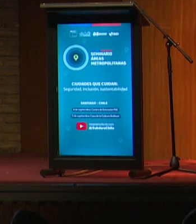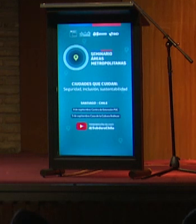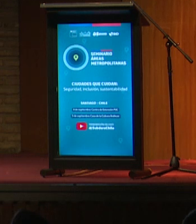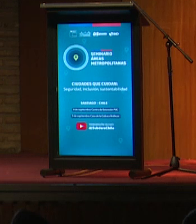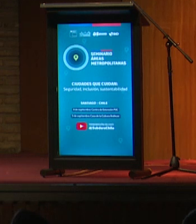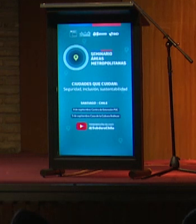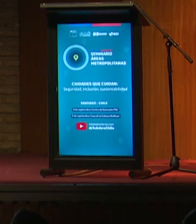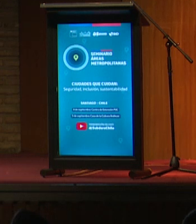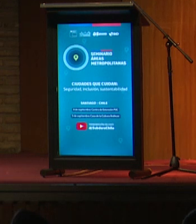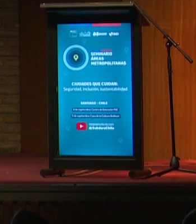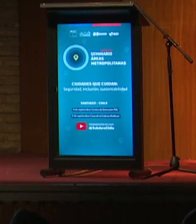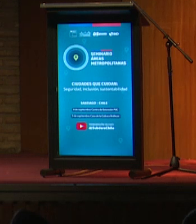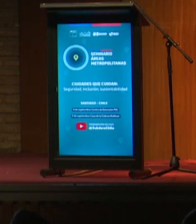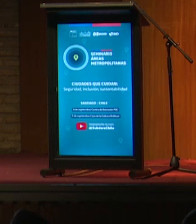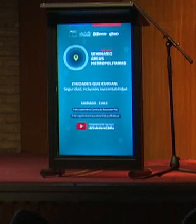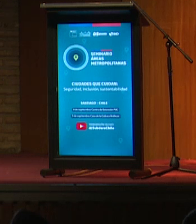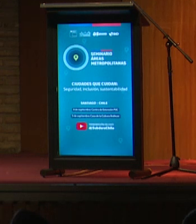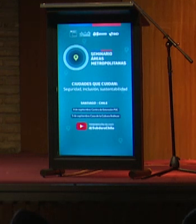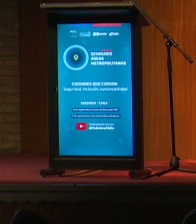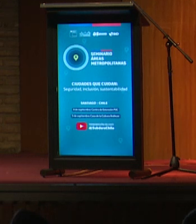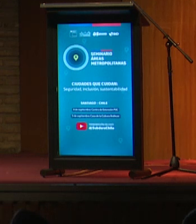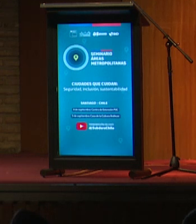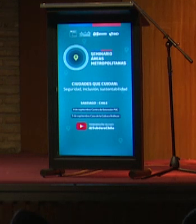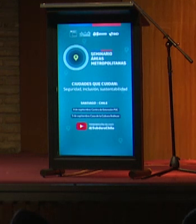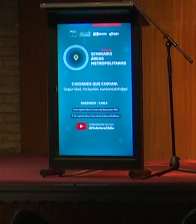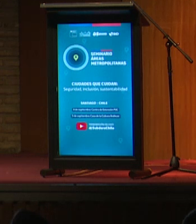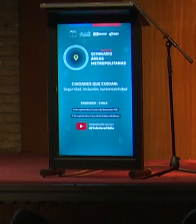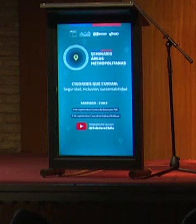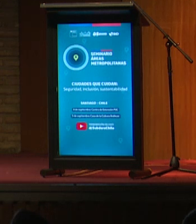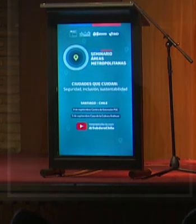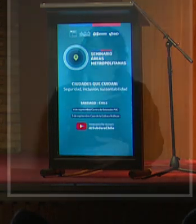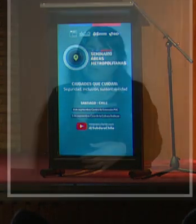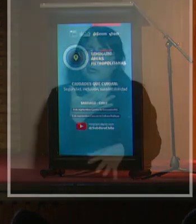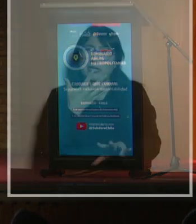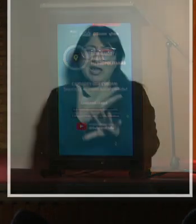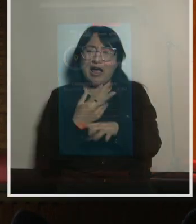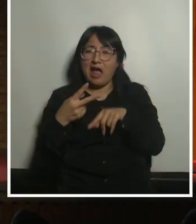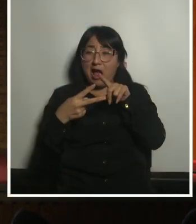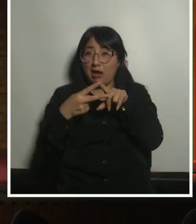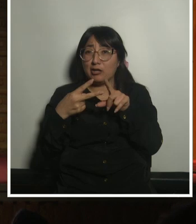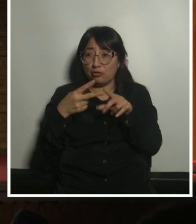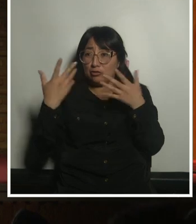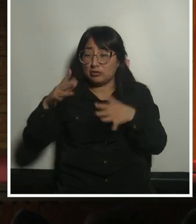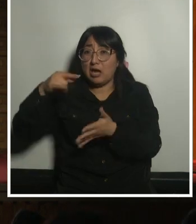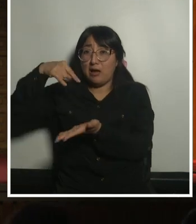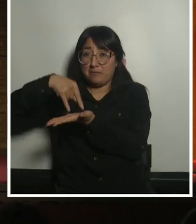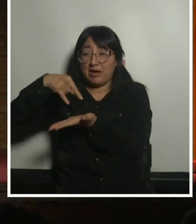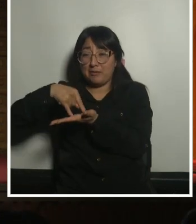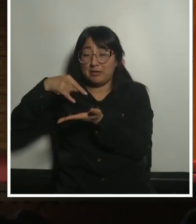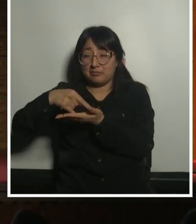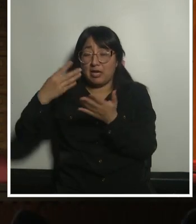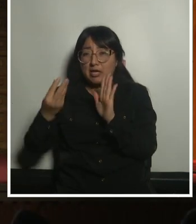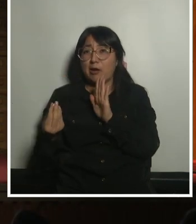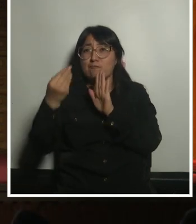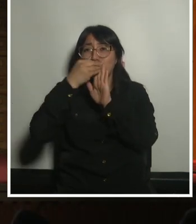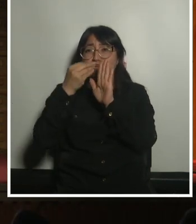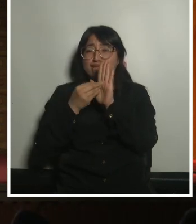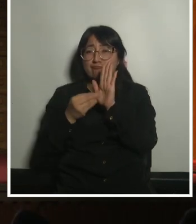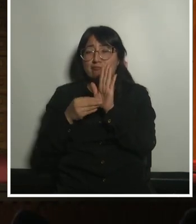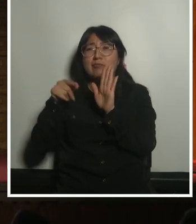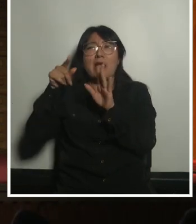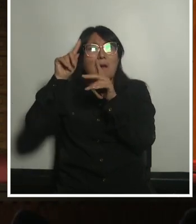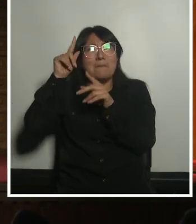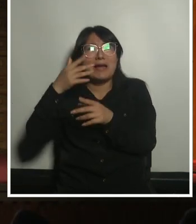estamos hablando de una ley de costa hoy? Porque hay 2 mociones ya parlamentarias que se han incorporado al Parlamento para